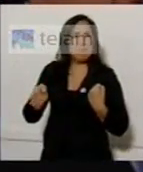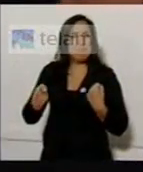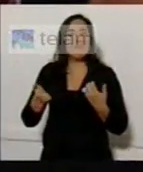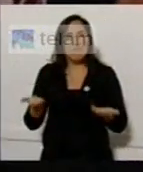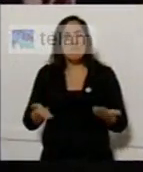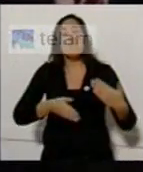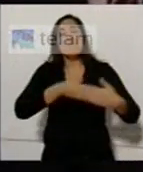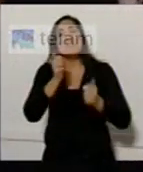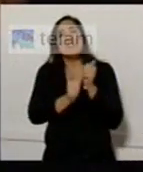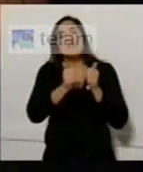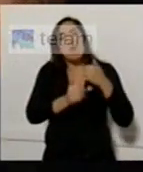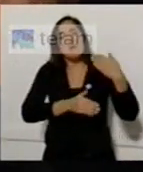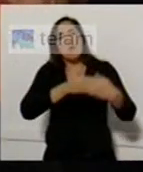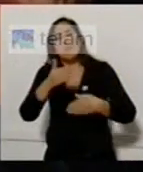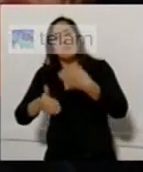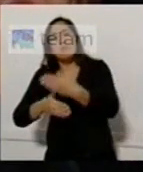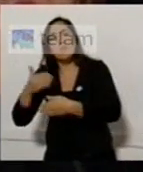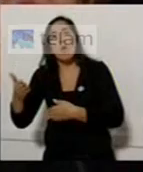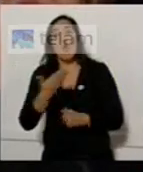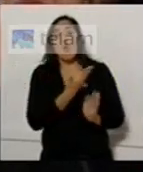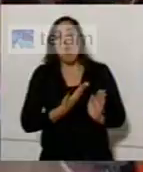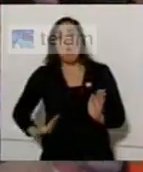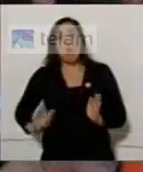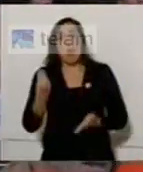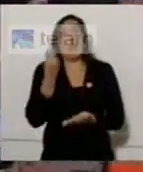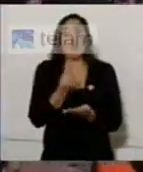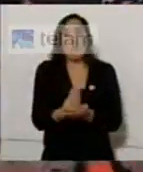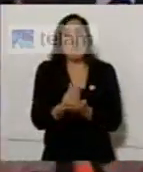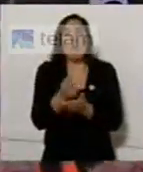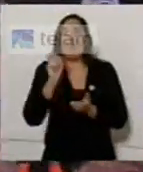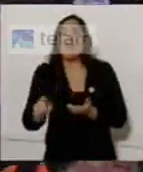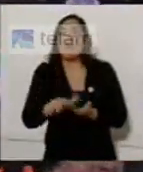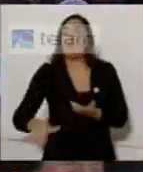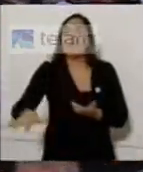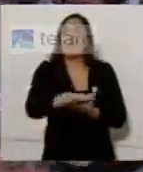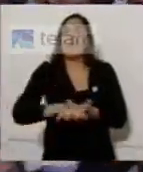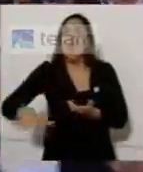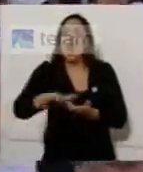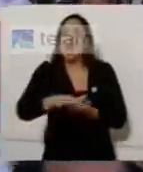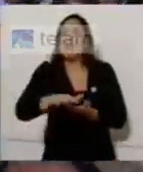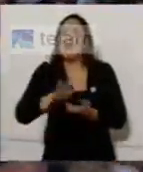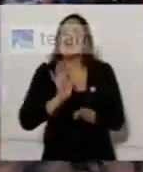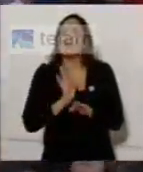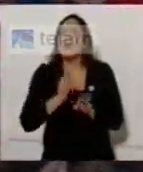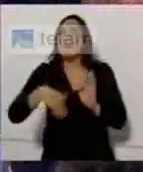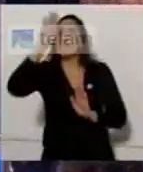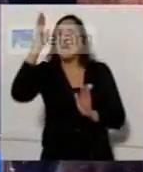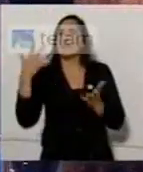Cada ciclo de gobiernos populares ha tenido ataques feroces,